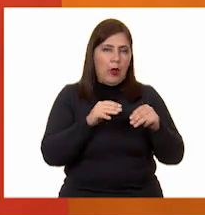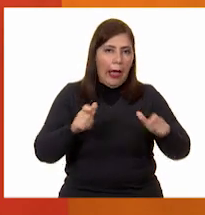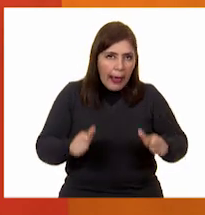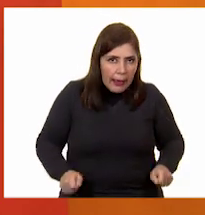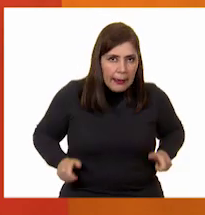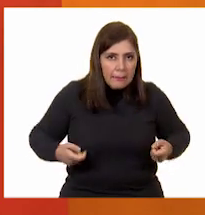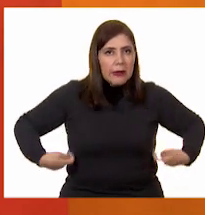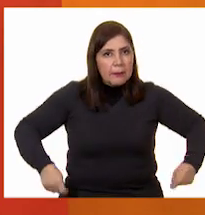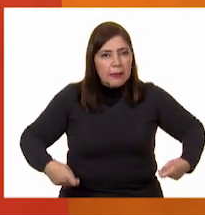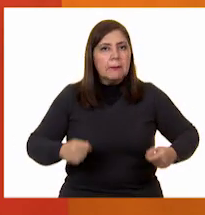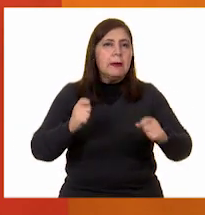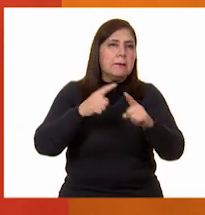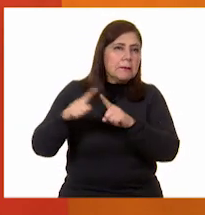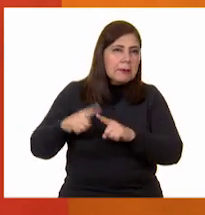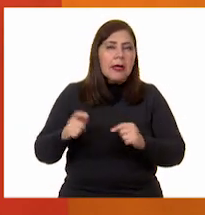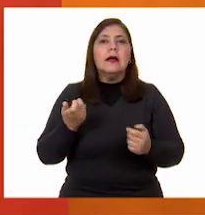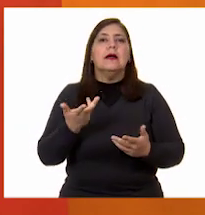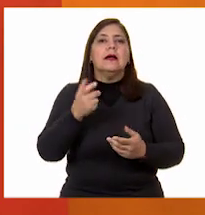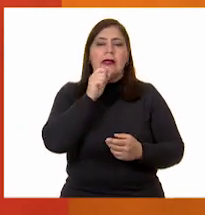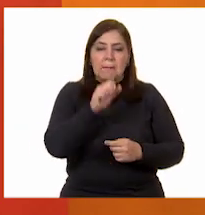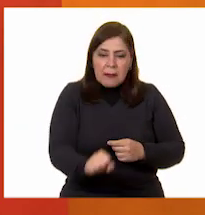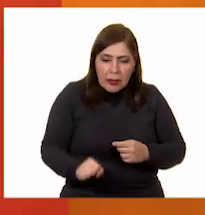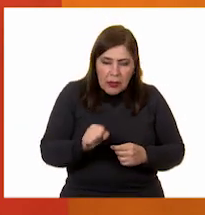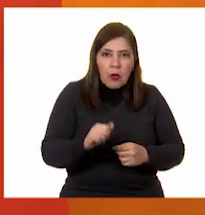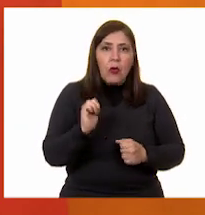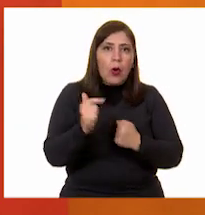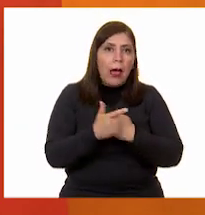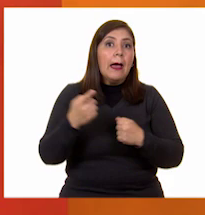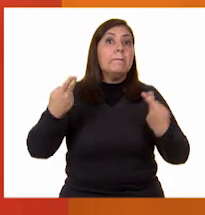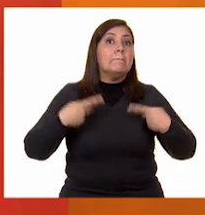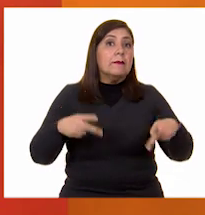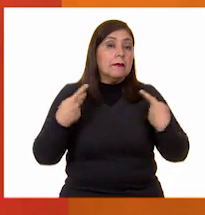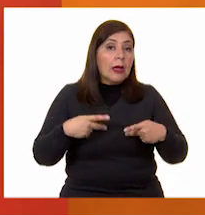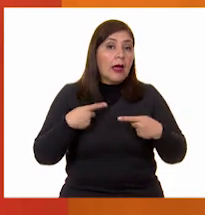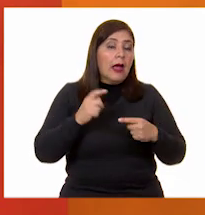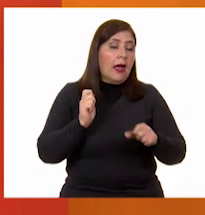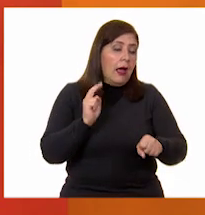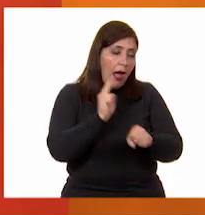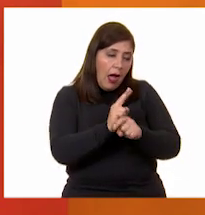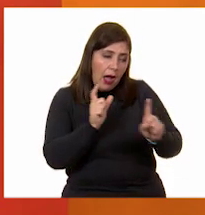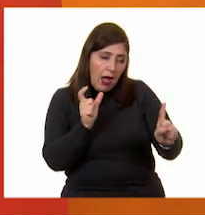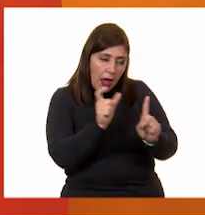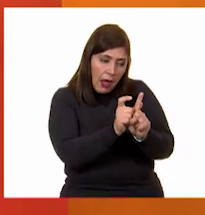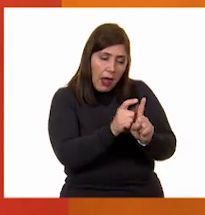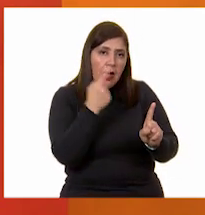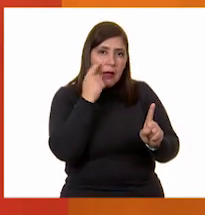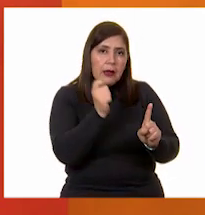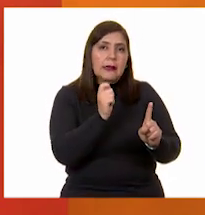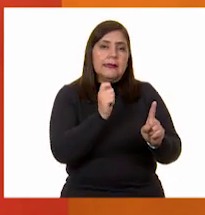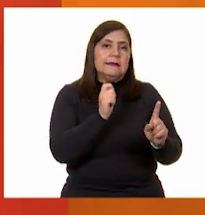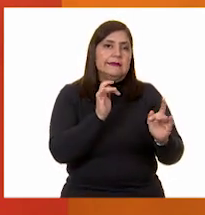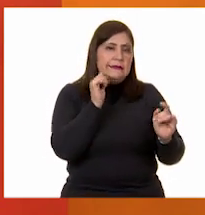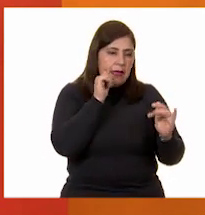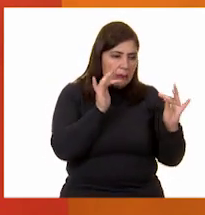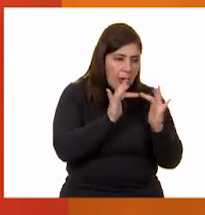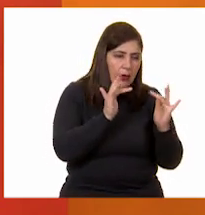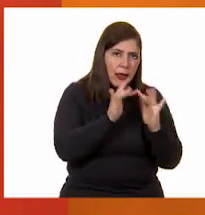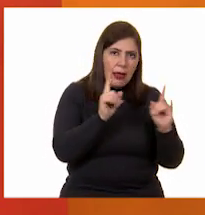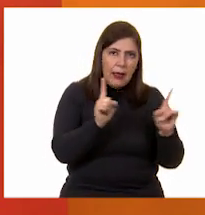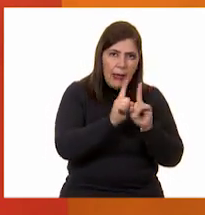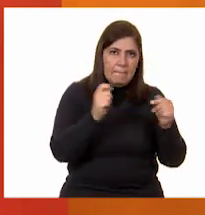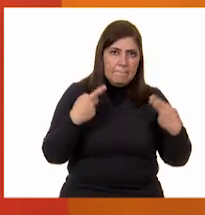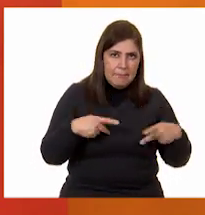el cuidado que debe tener la o el cuidador, ya que requiere estar en constante contacto y cercano con la persona con